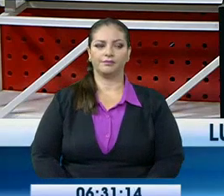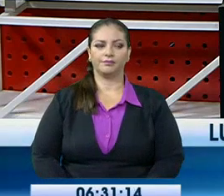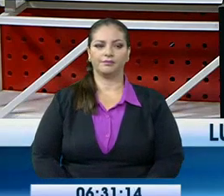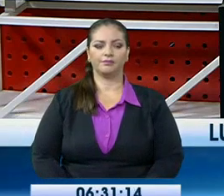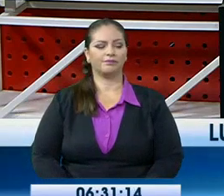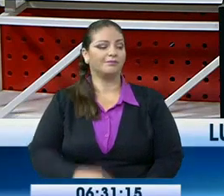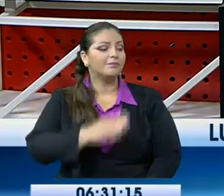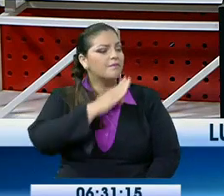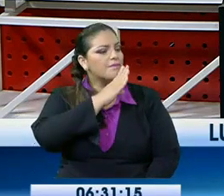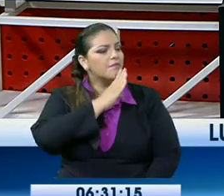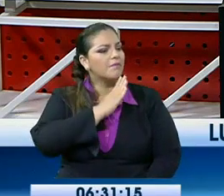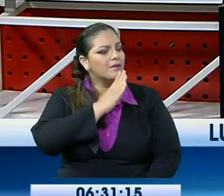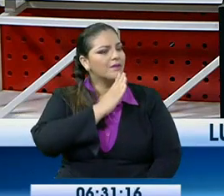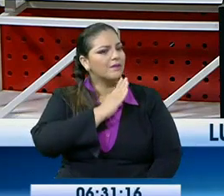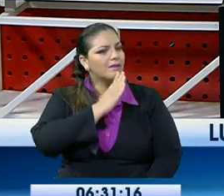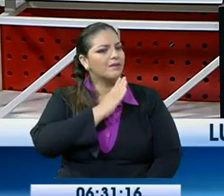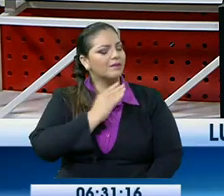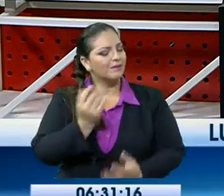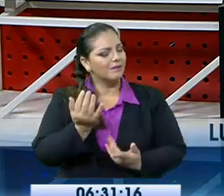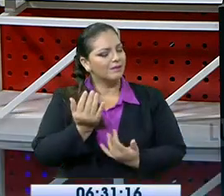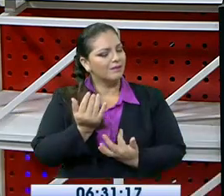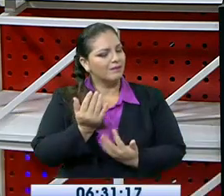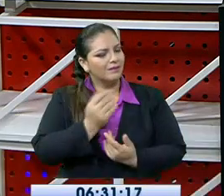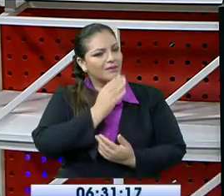Hay que esperar nosotros. Se me ha escapado el pavo.